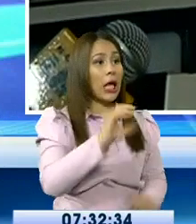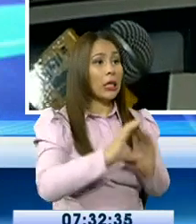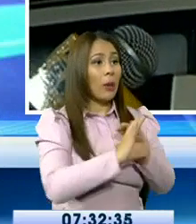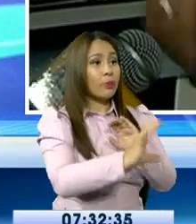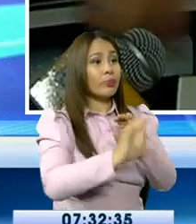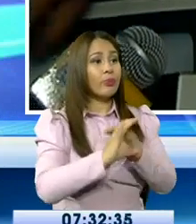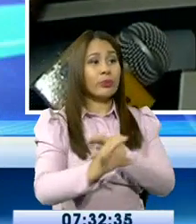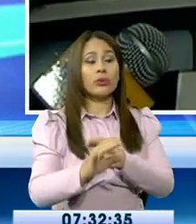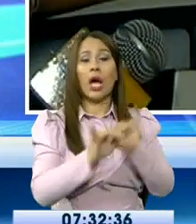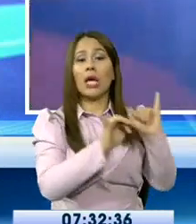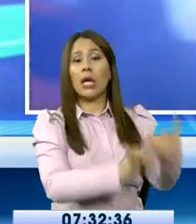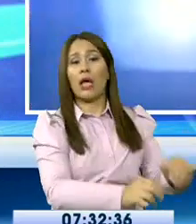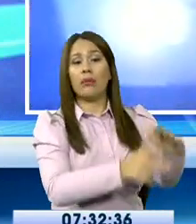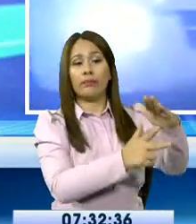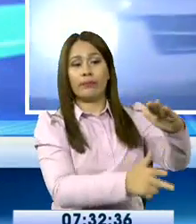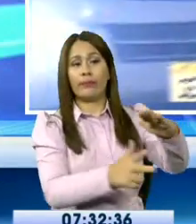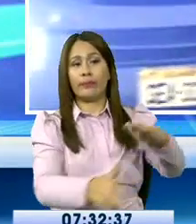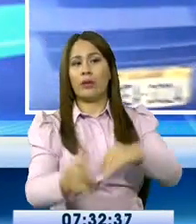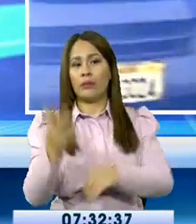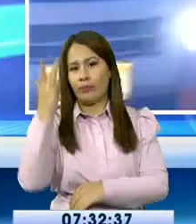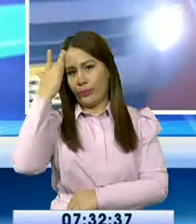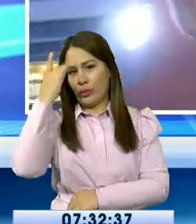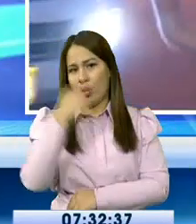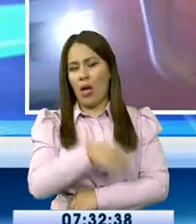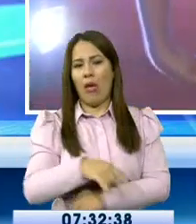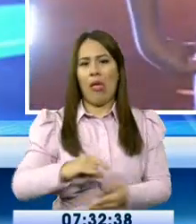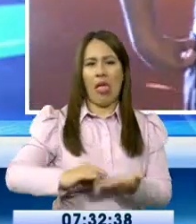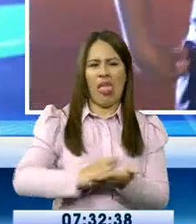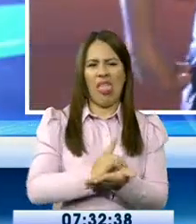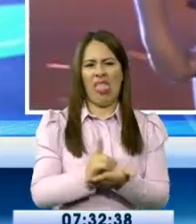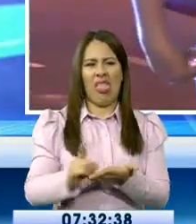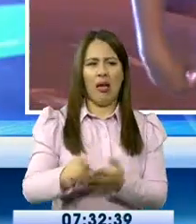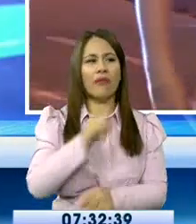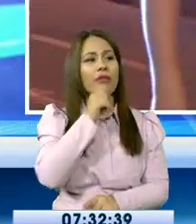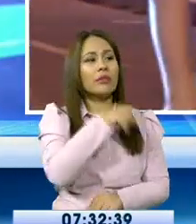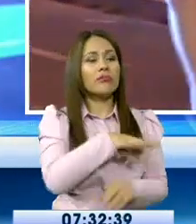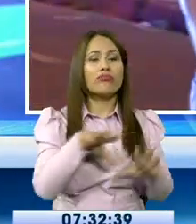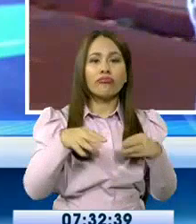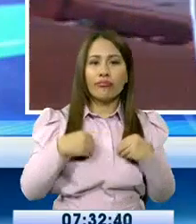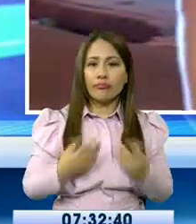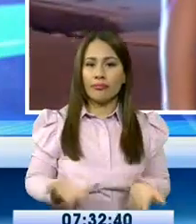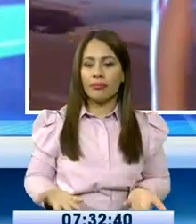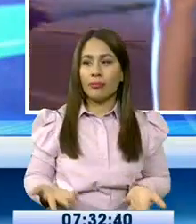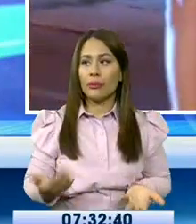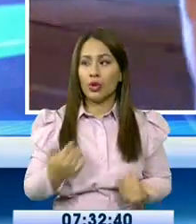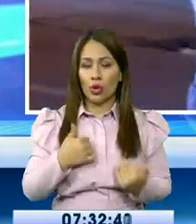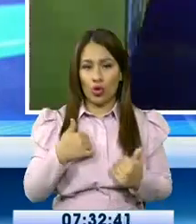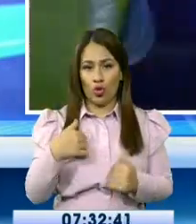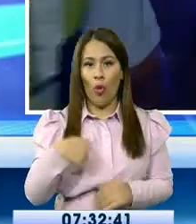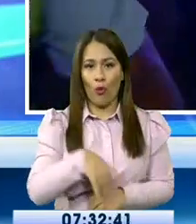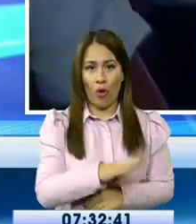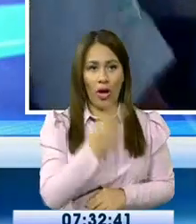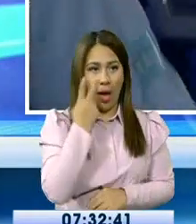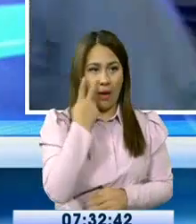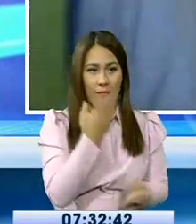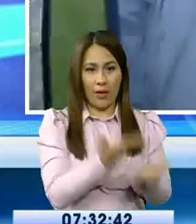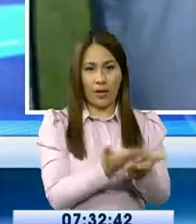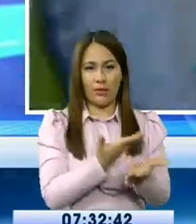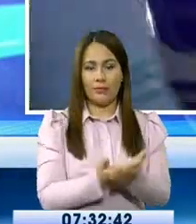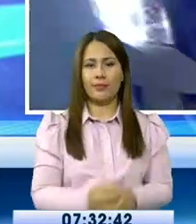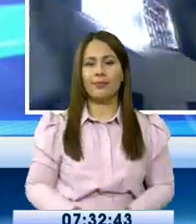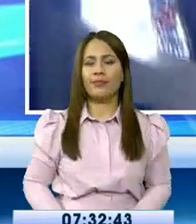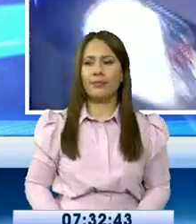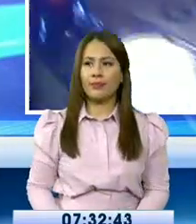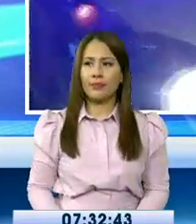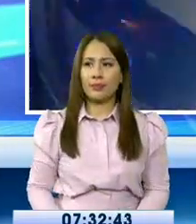buses detenidos por las irregularidades que cometen sus choferes. Tú decías, vengan, y decías, o díganme dónde voy, yo voy. No se puede desafiar, pero